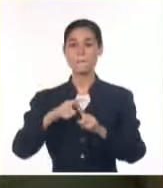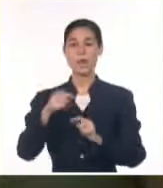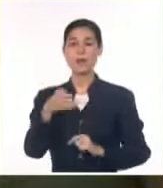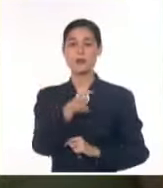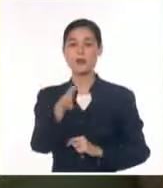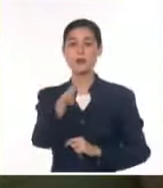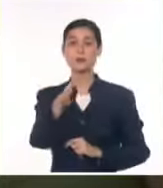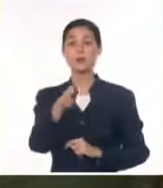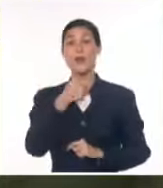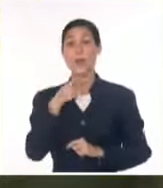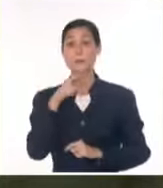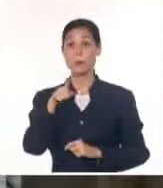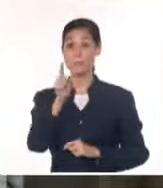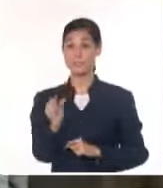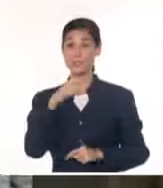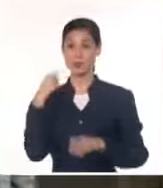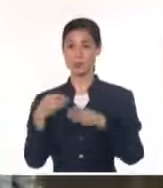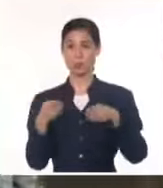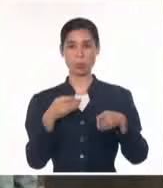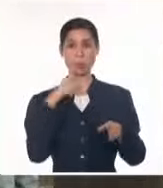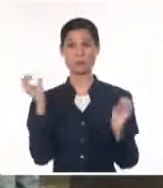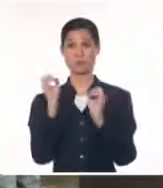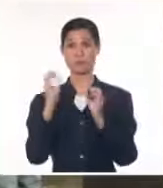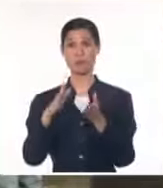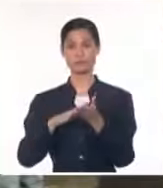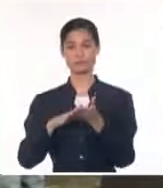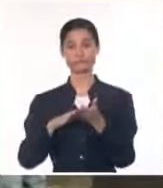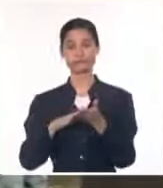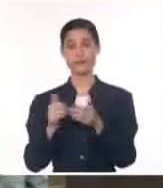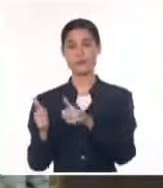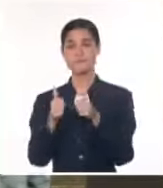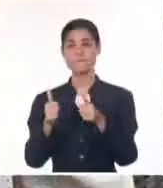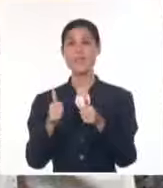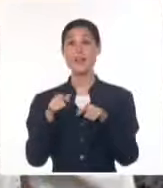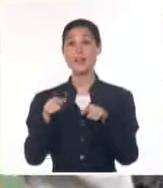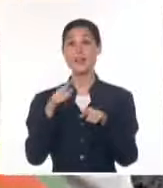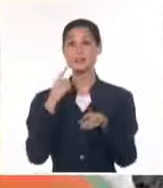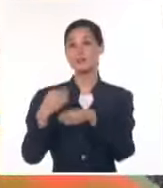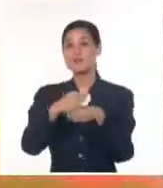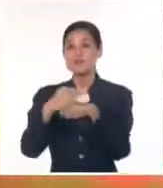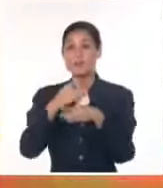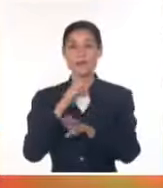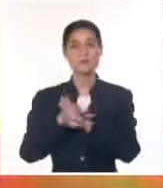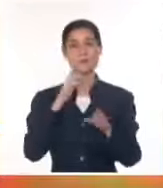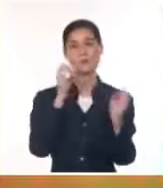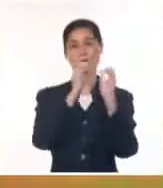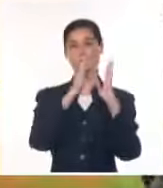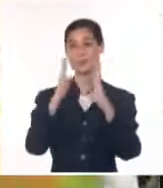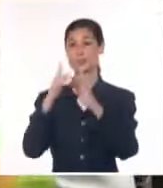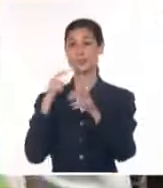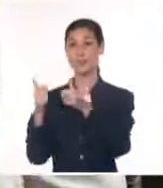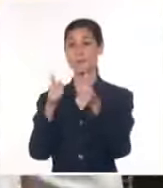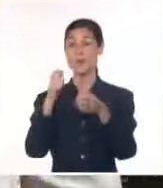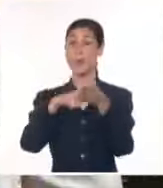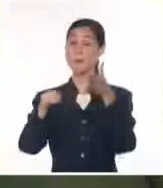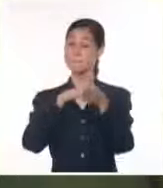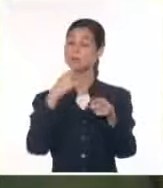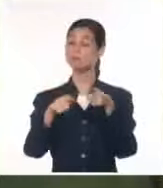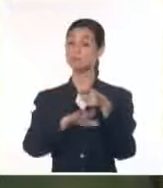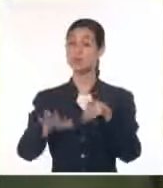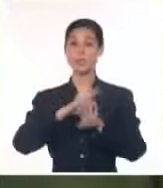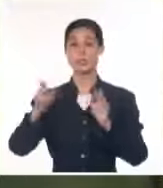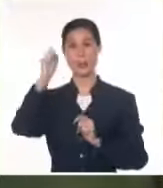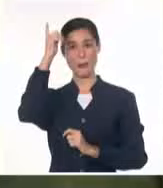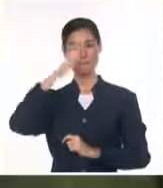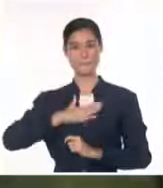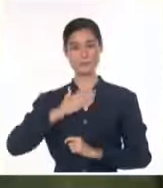reportan fallecidos. Ello demuestra la capacidad organizativa y resiliencia de los granmenses para enfrentar eventos naturales